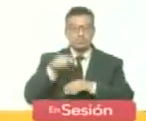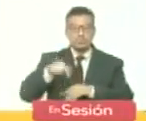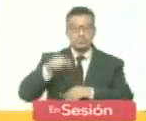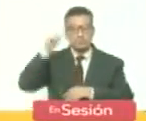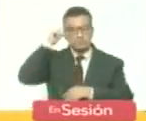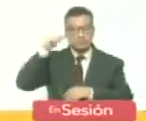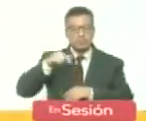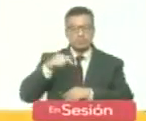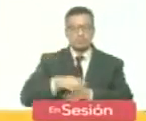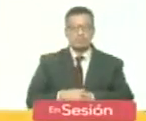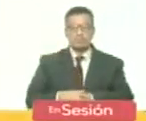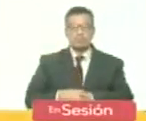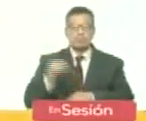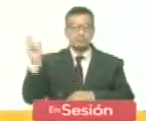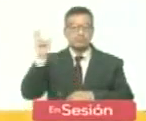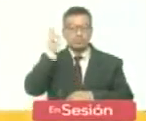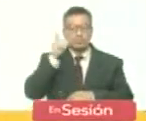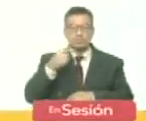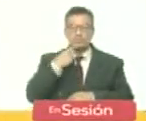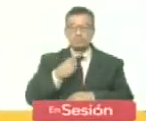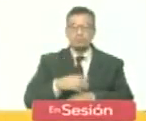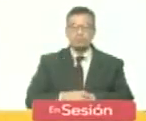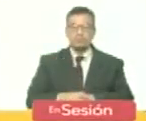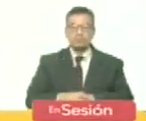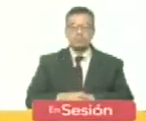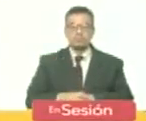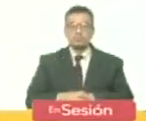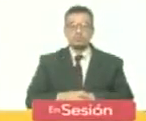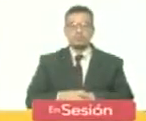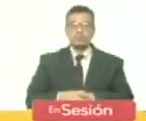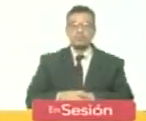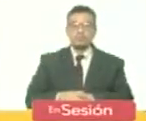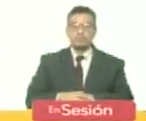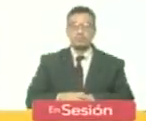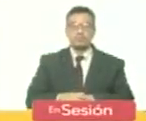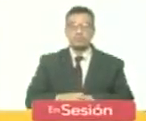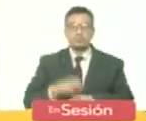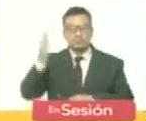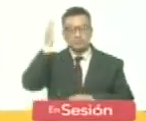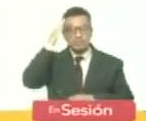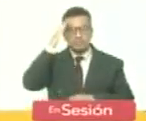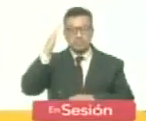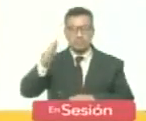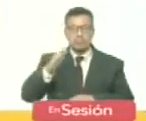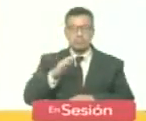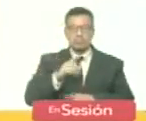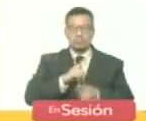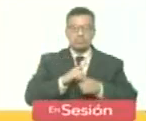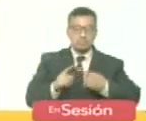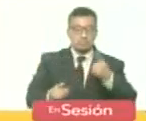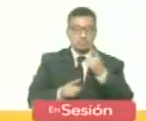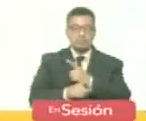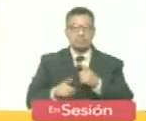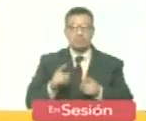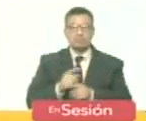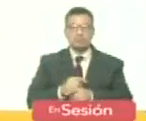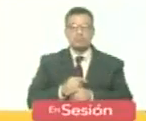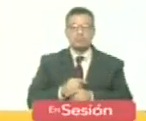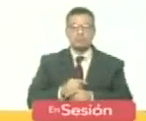Y como escuché al diputado decir, es de sabios rectificar. Pero,